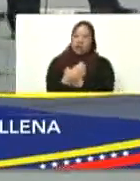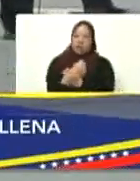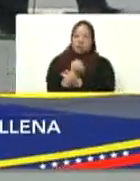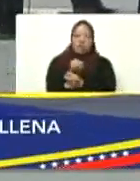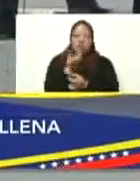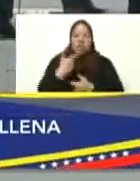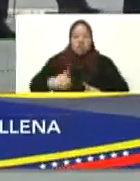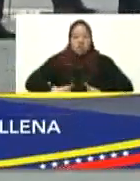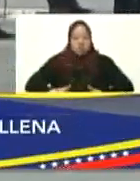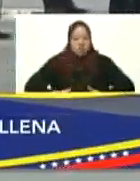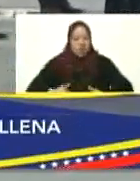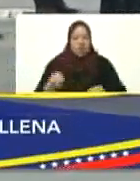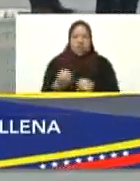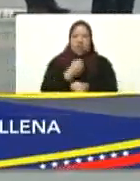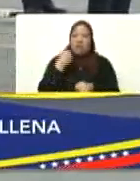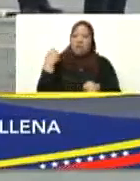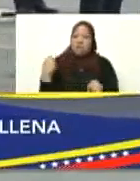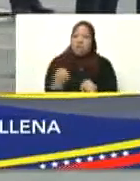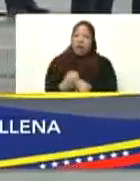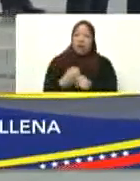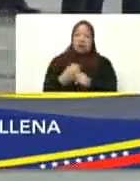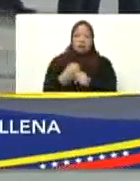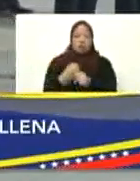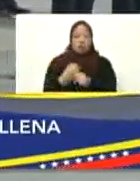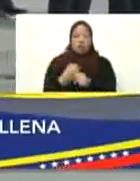llena de sacrificio.